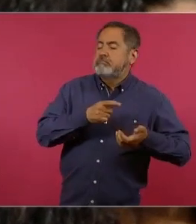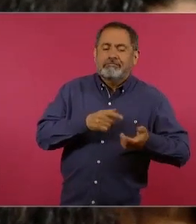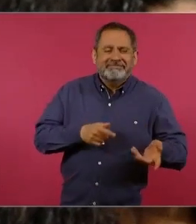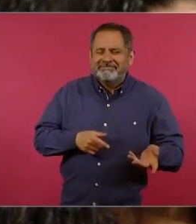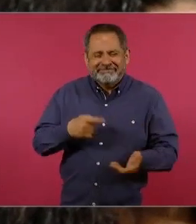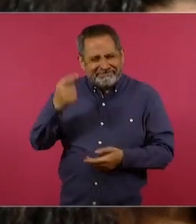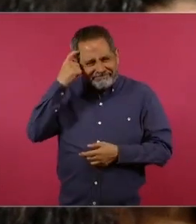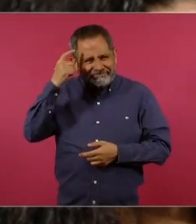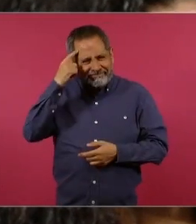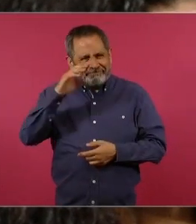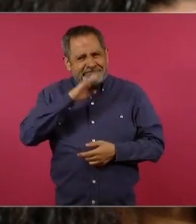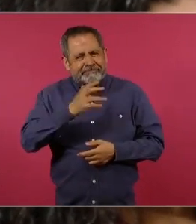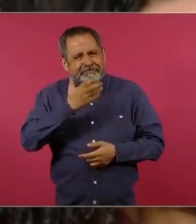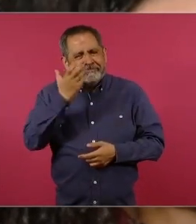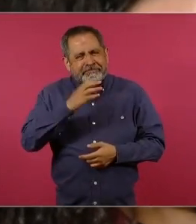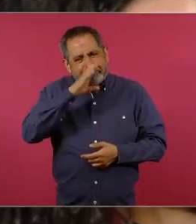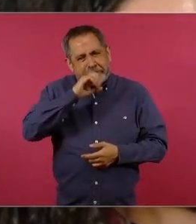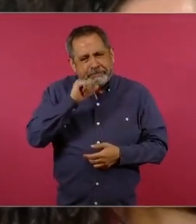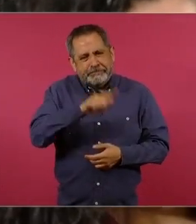tienen esa mala costumbre.